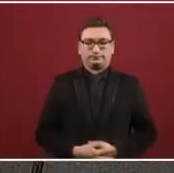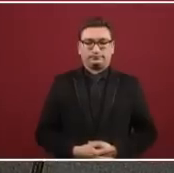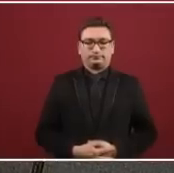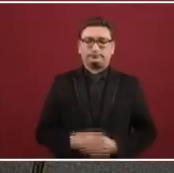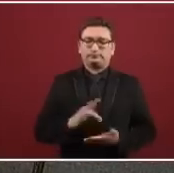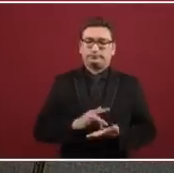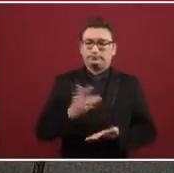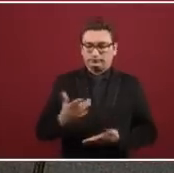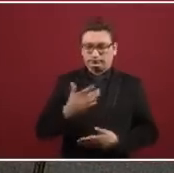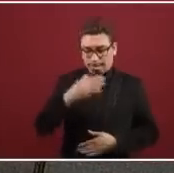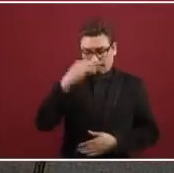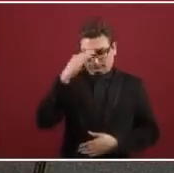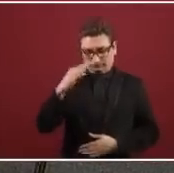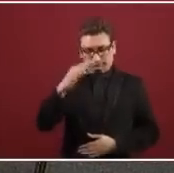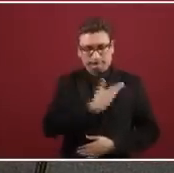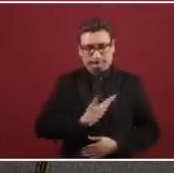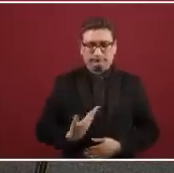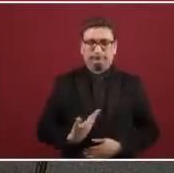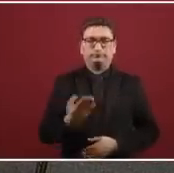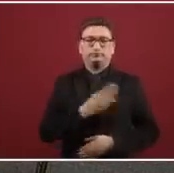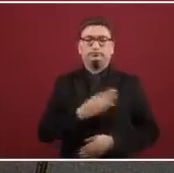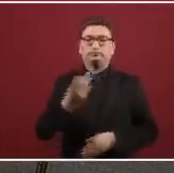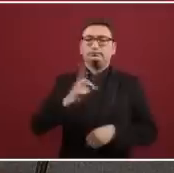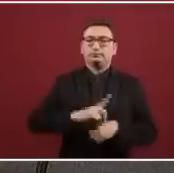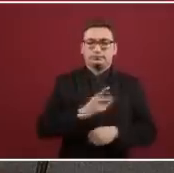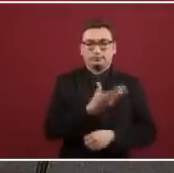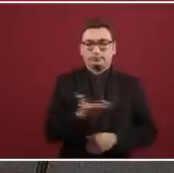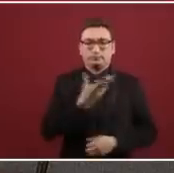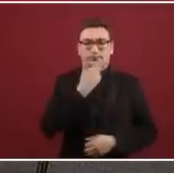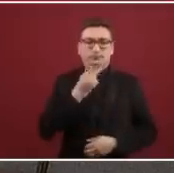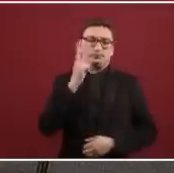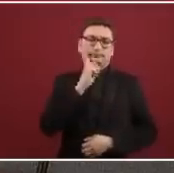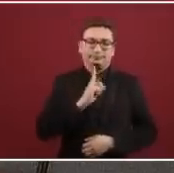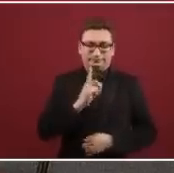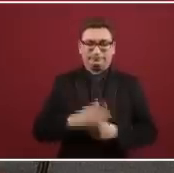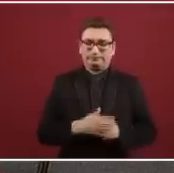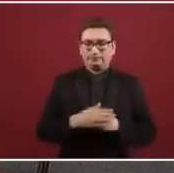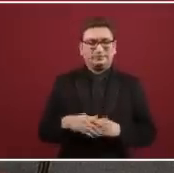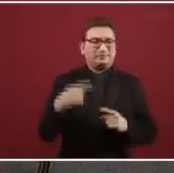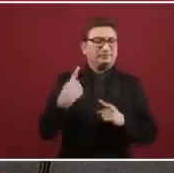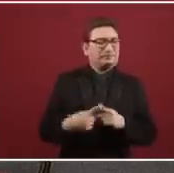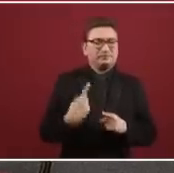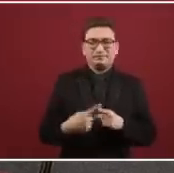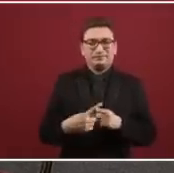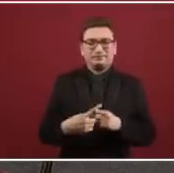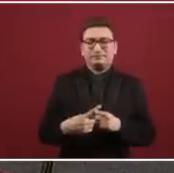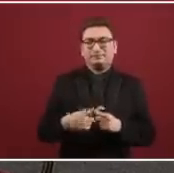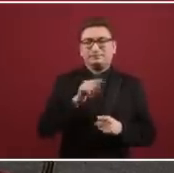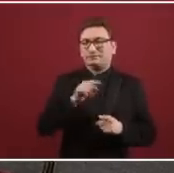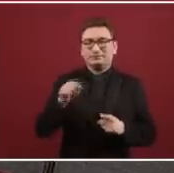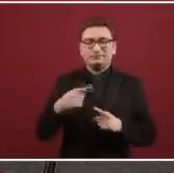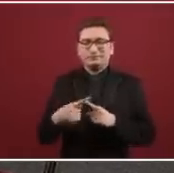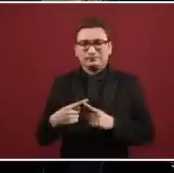Muchas gracias, señor presidente. Muy buenos días a todas y a todos ustedes. El quién es quién de las gasolinas.